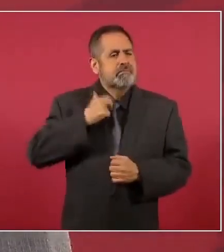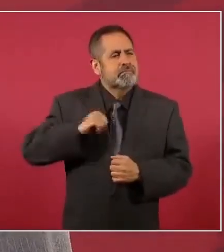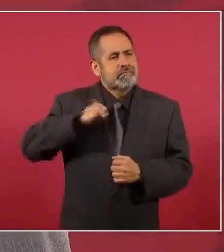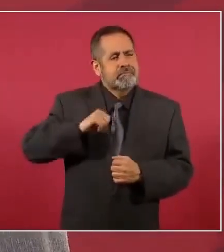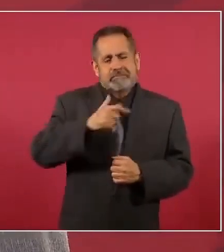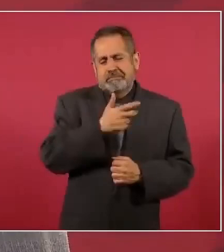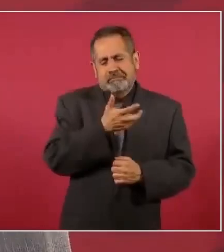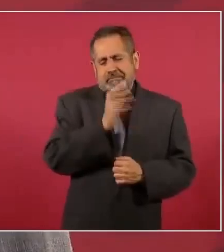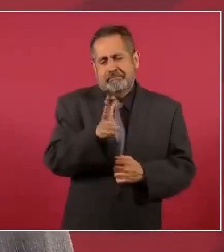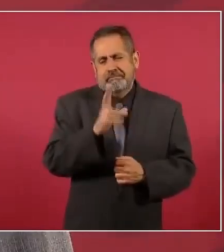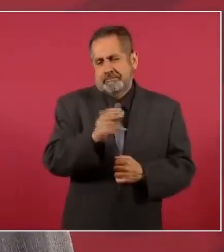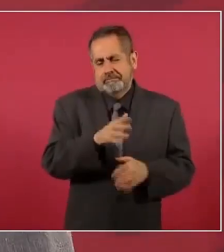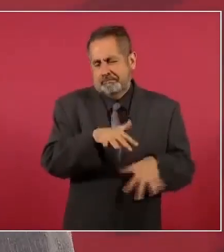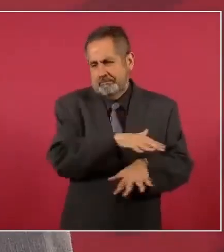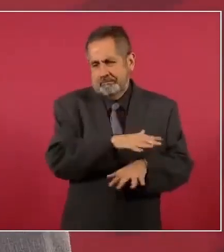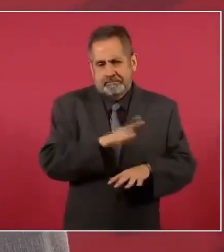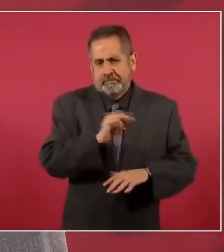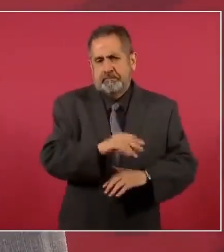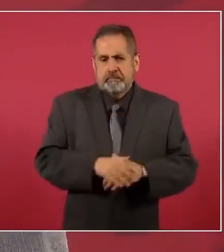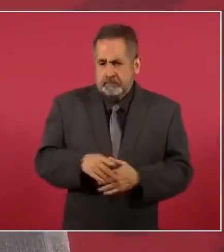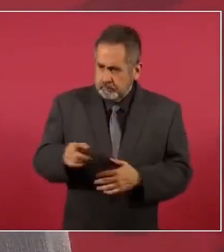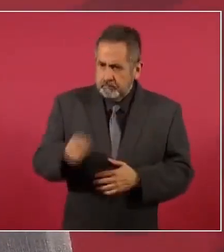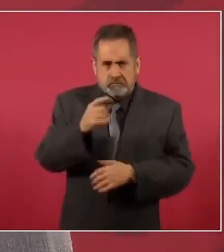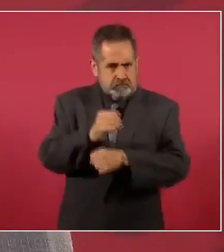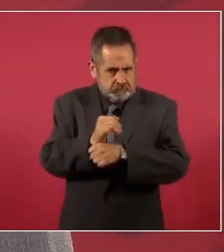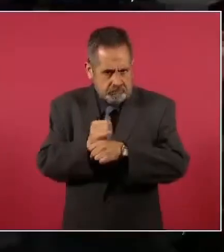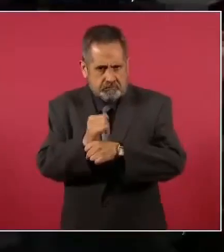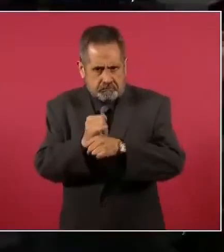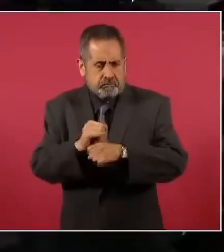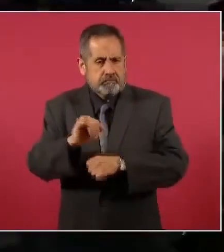Entonces, que se haga la investigación.